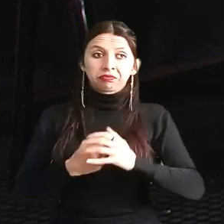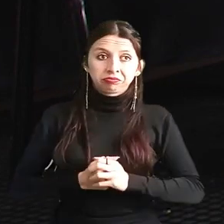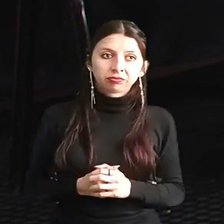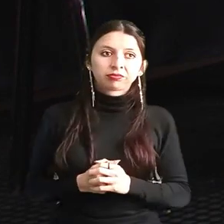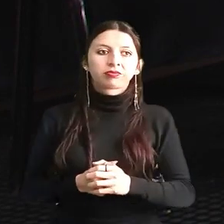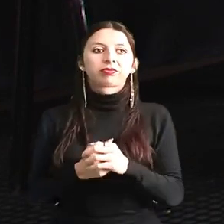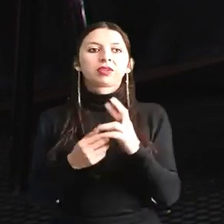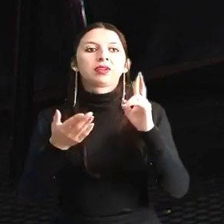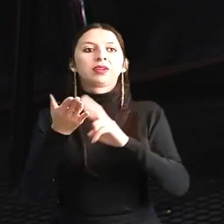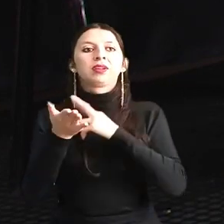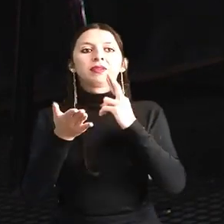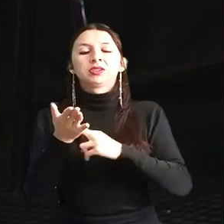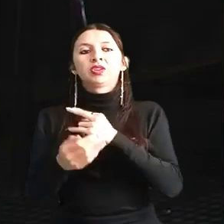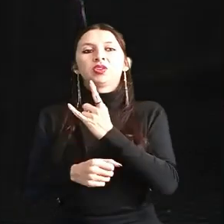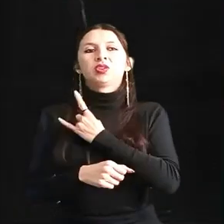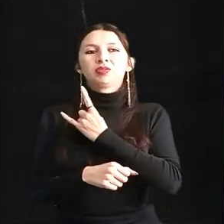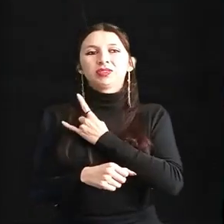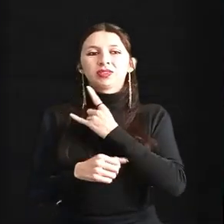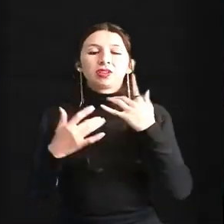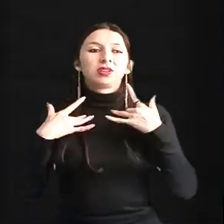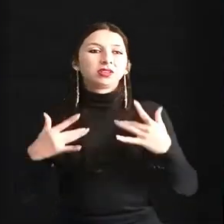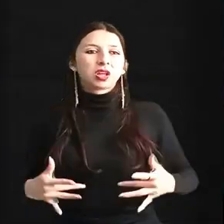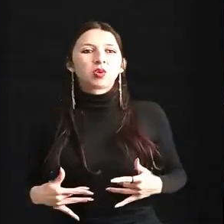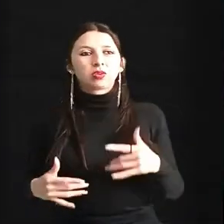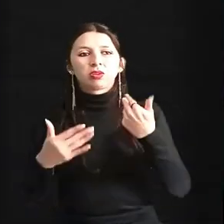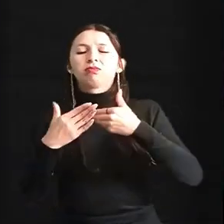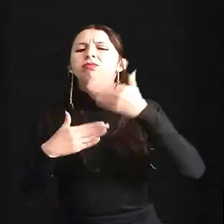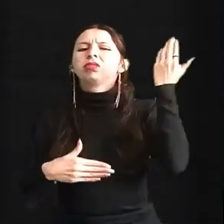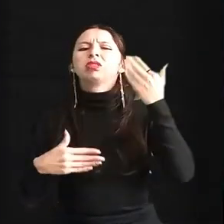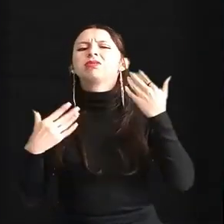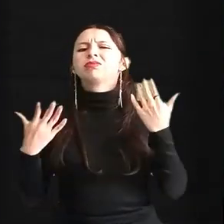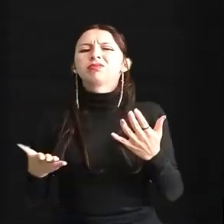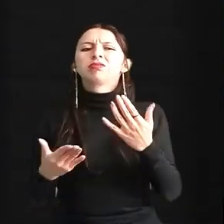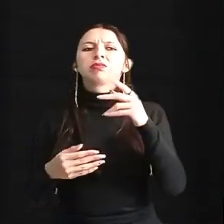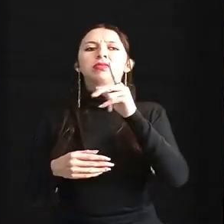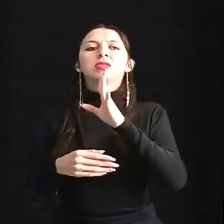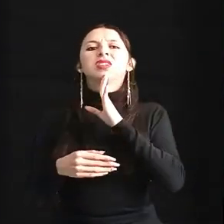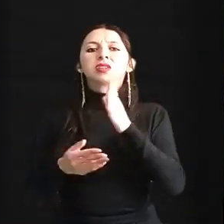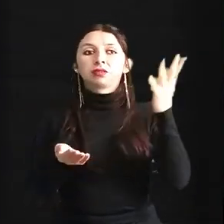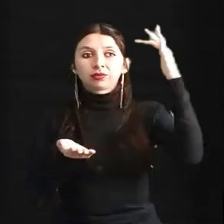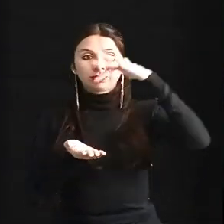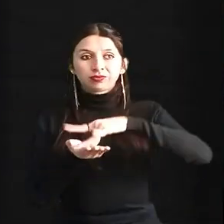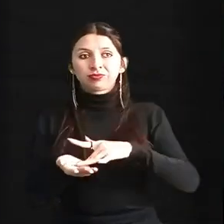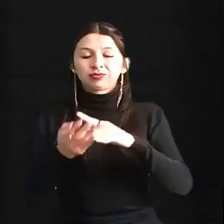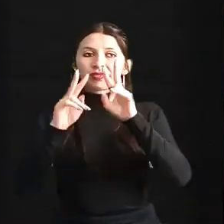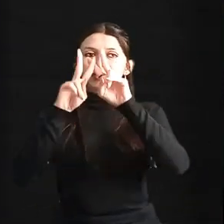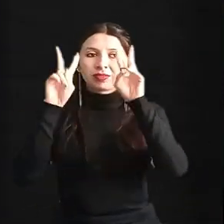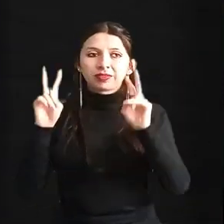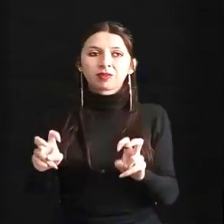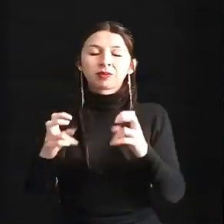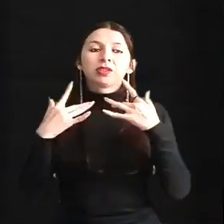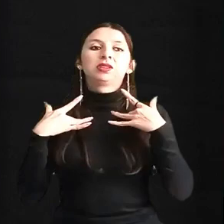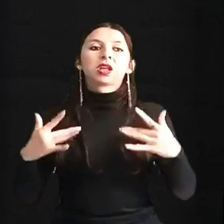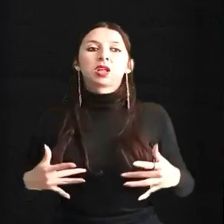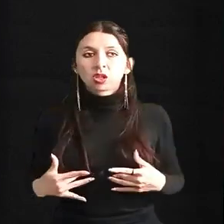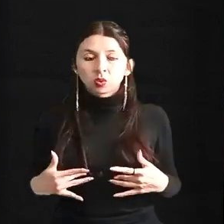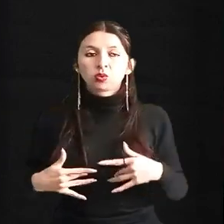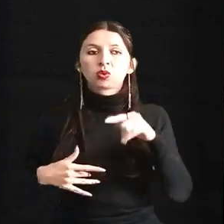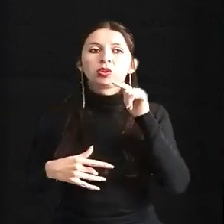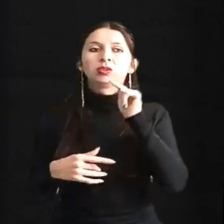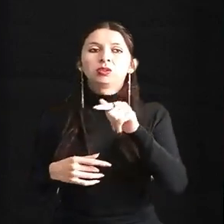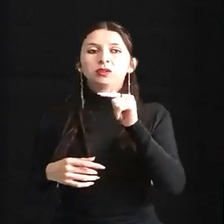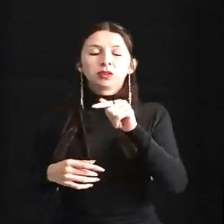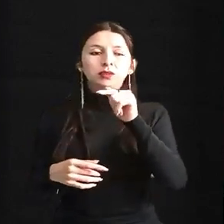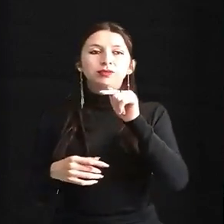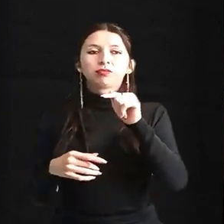de esa revista Bueno pues la revista Universidad de salud inicialmente se planteó para publicar temas relacionados con la